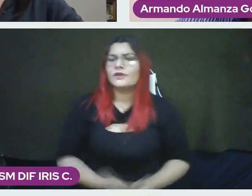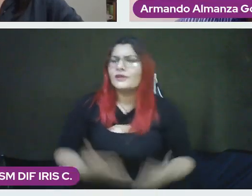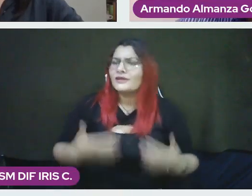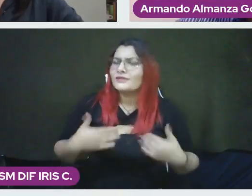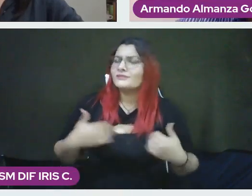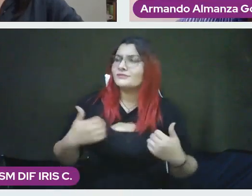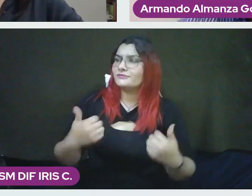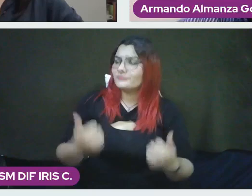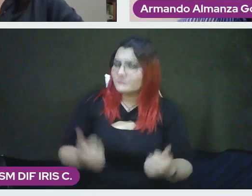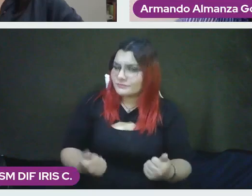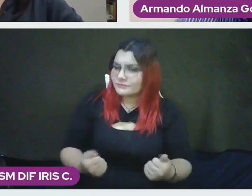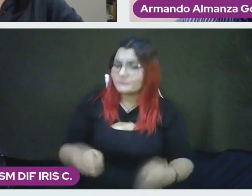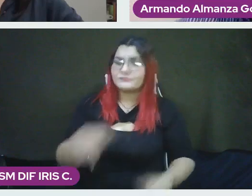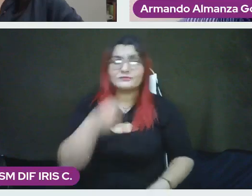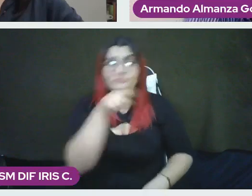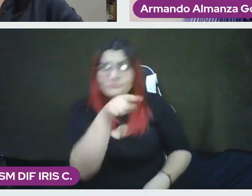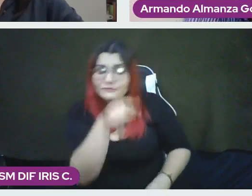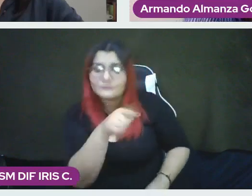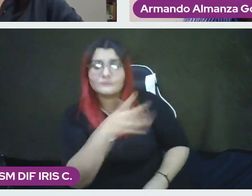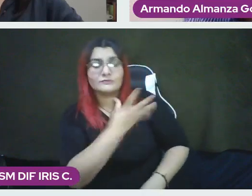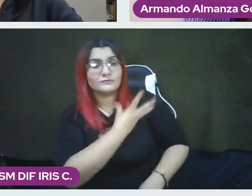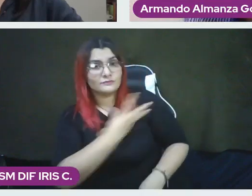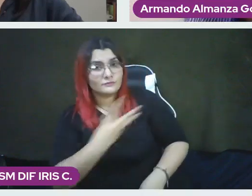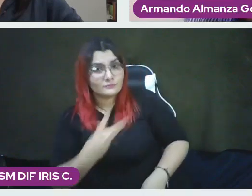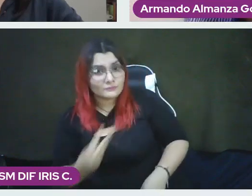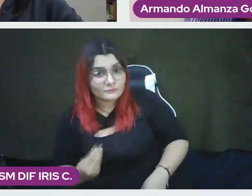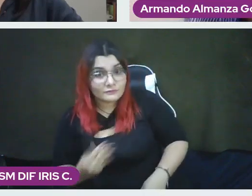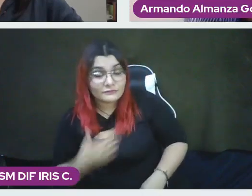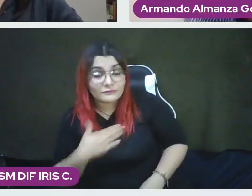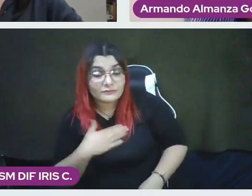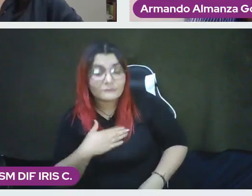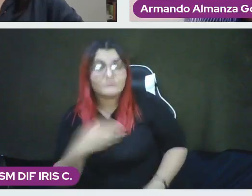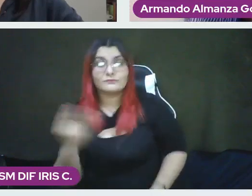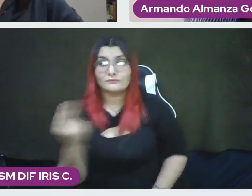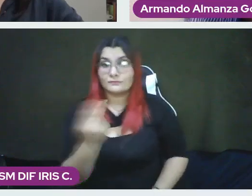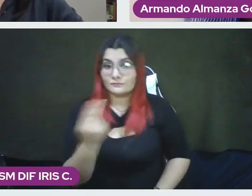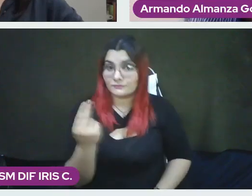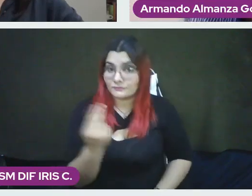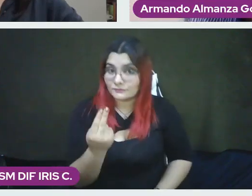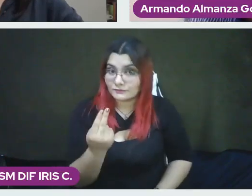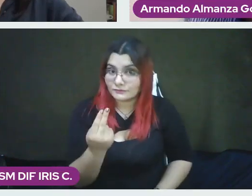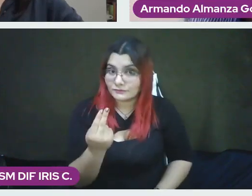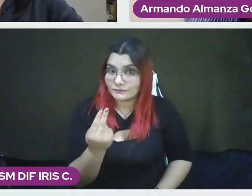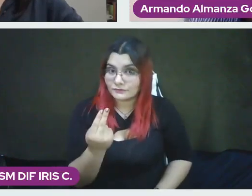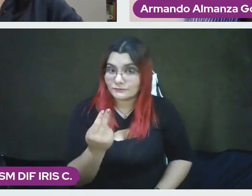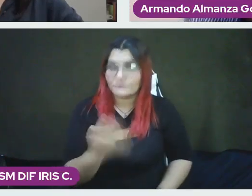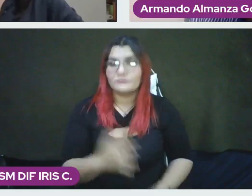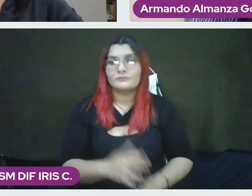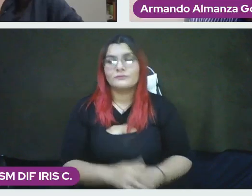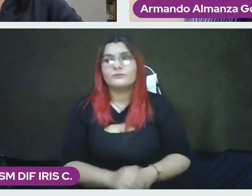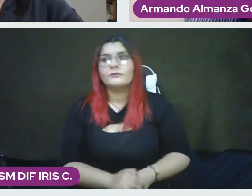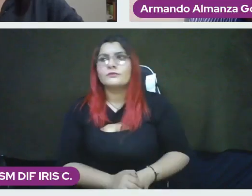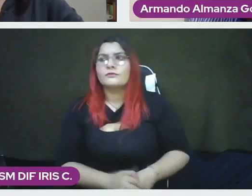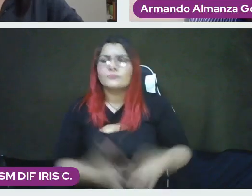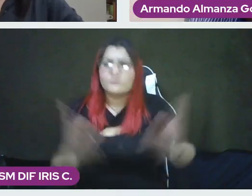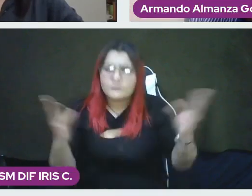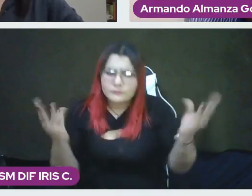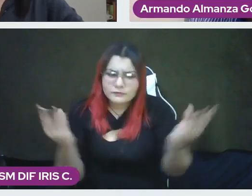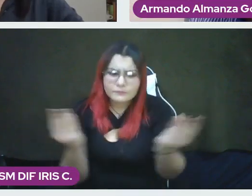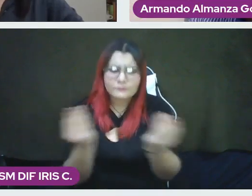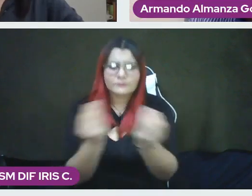a mi hijo de pertenencia al grupo primario que es la familia,